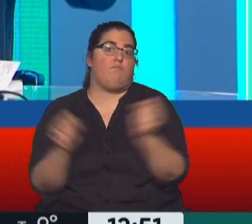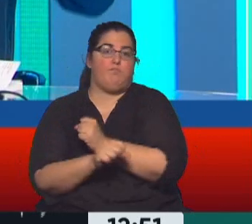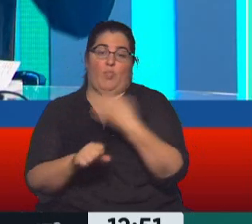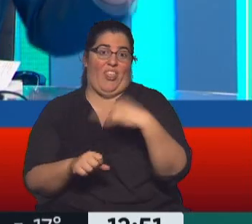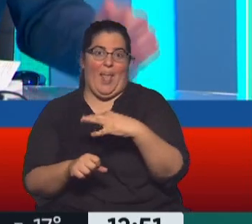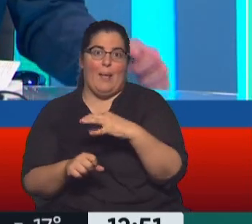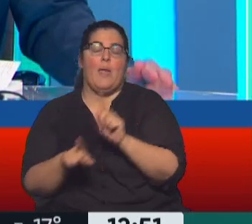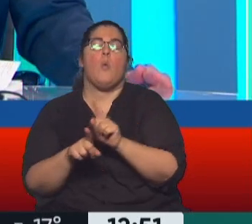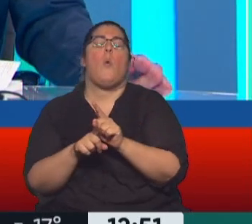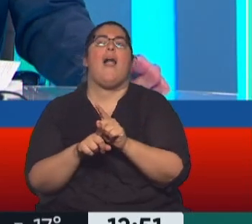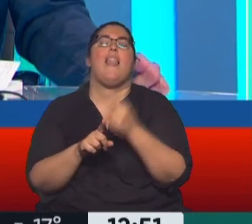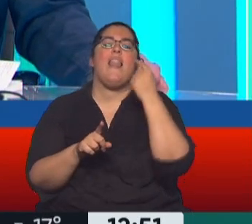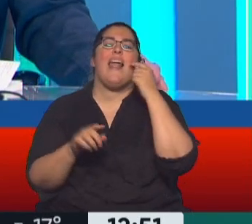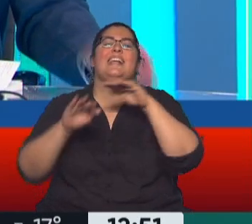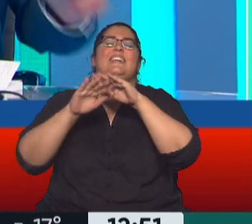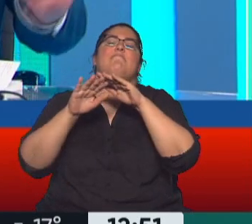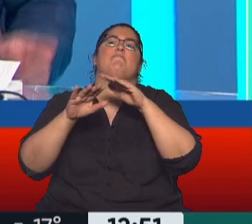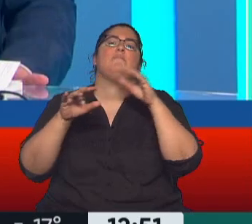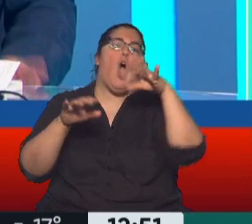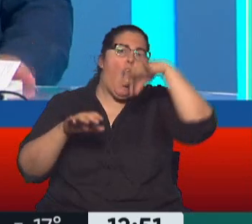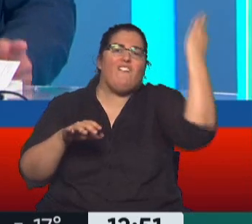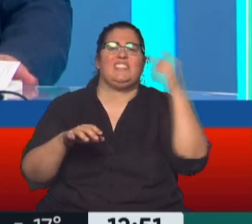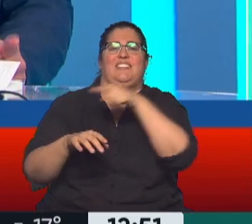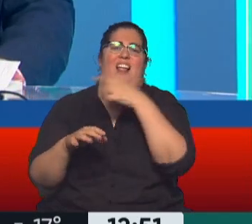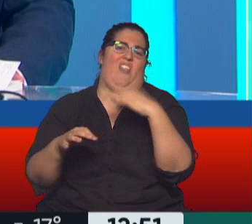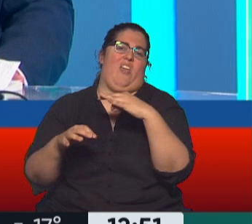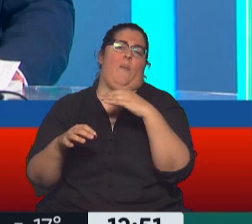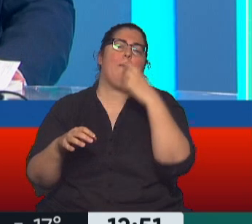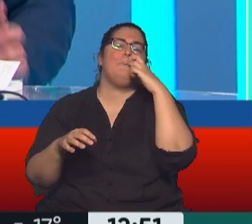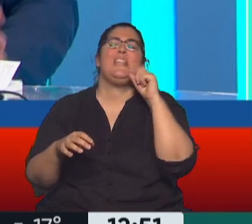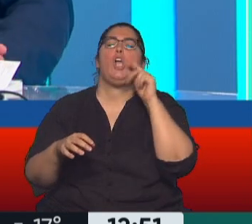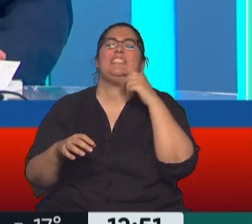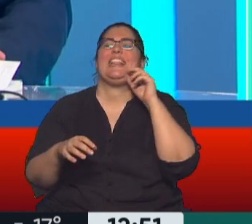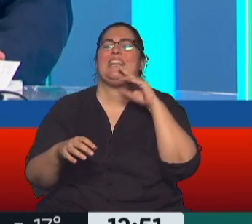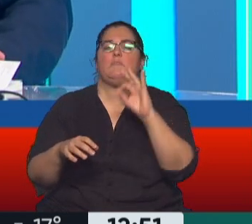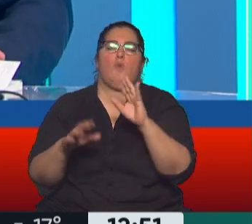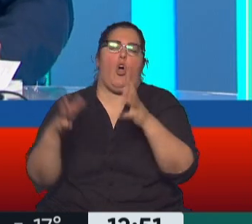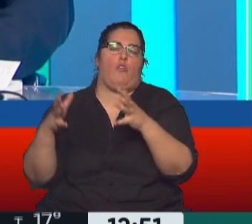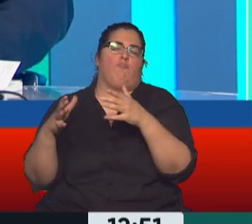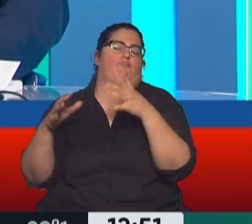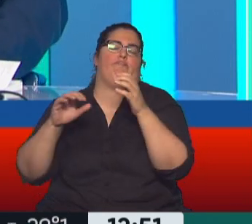entierre institucionalmente al pinochetismo. Claro. Sin nueva constitución, uno podría